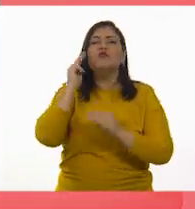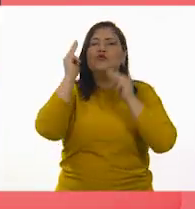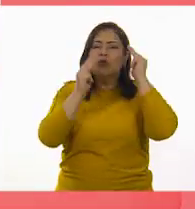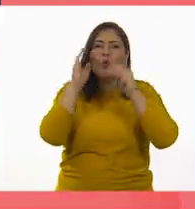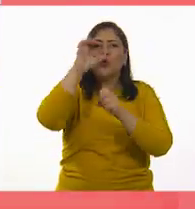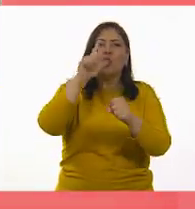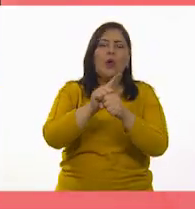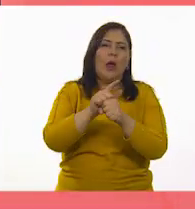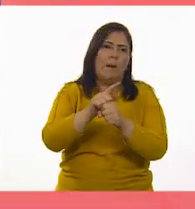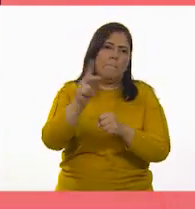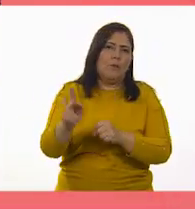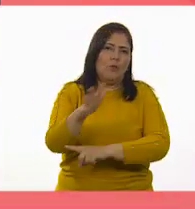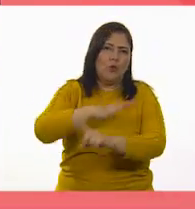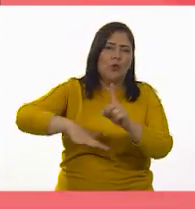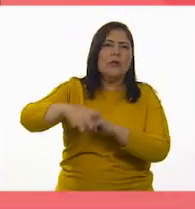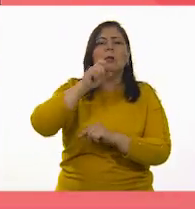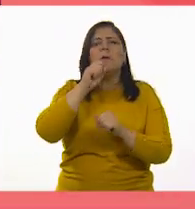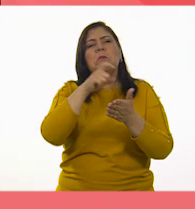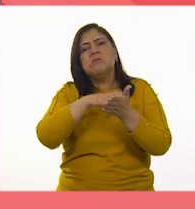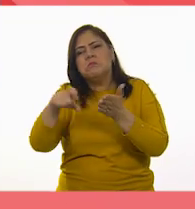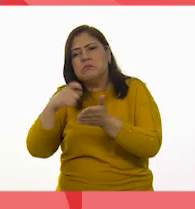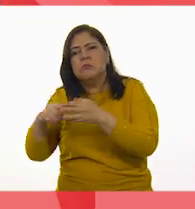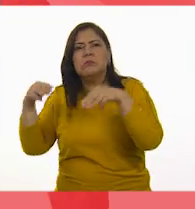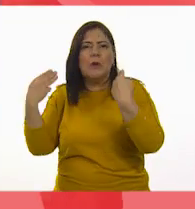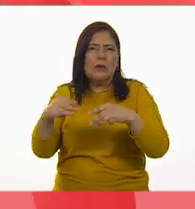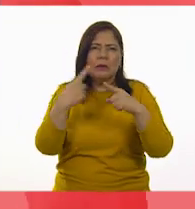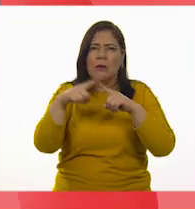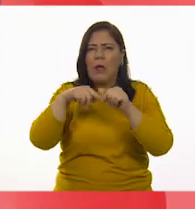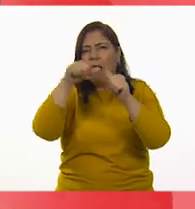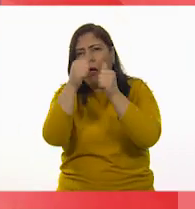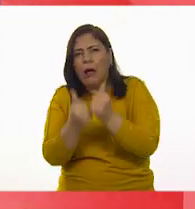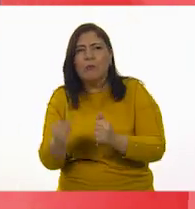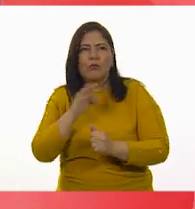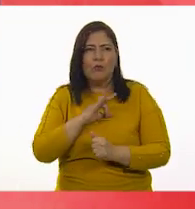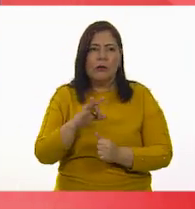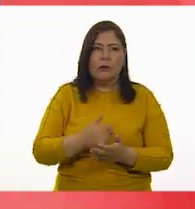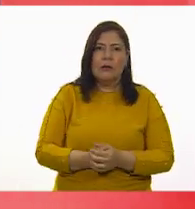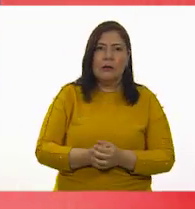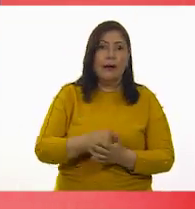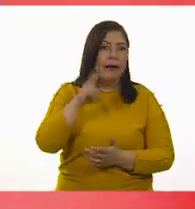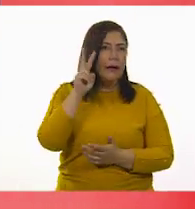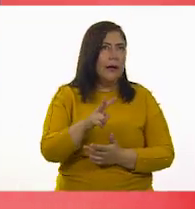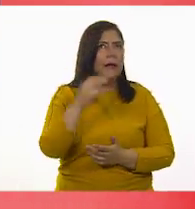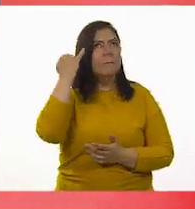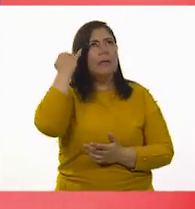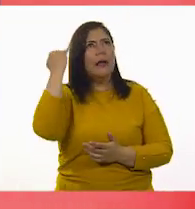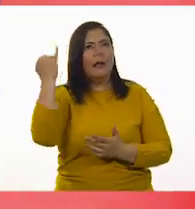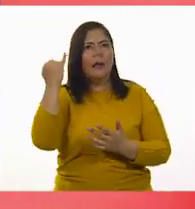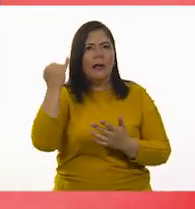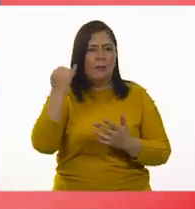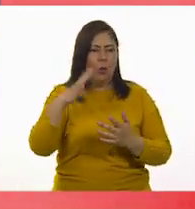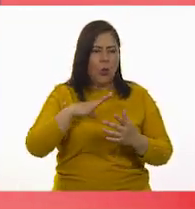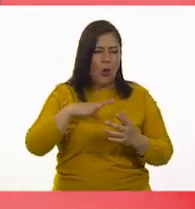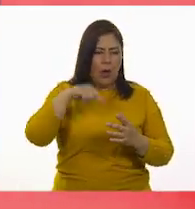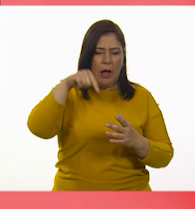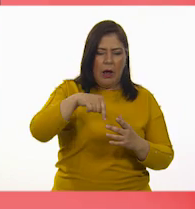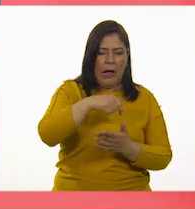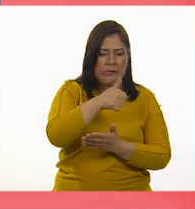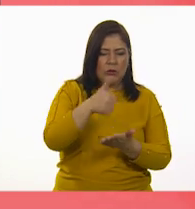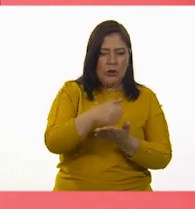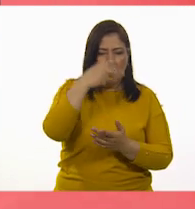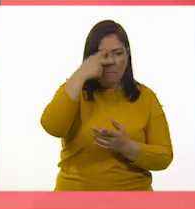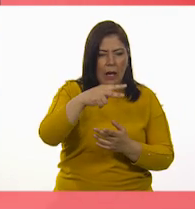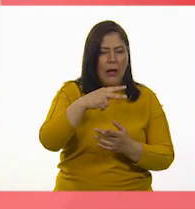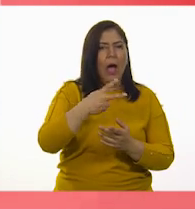paso, comprar artesanías en el mercado. Es increíble pensar cómo tantas ciudades conviven y convergen en